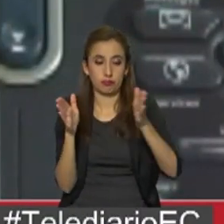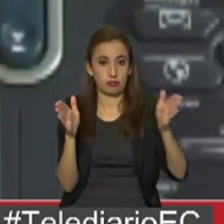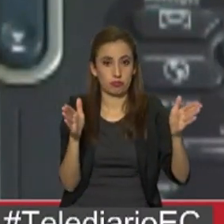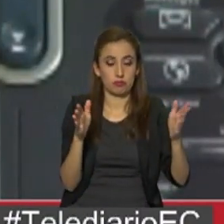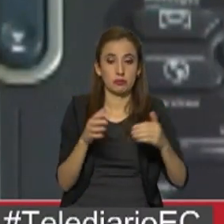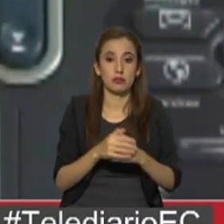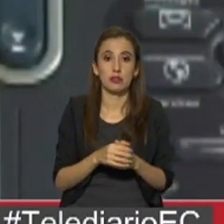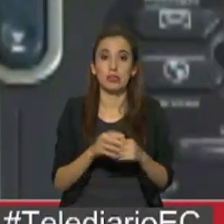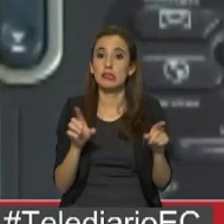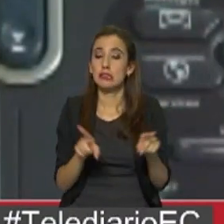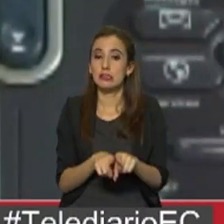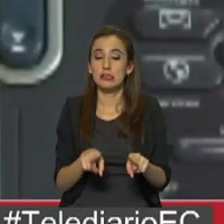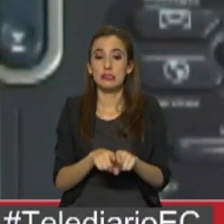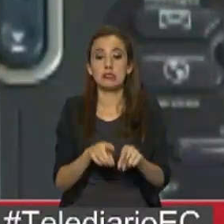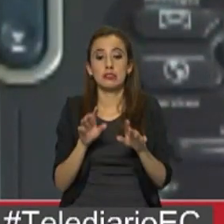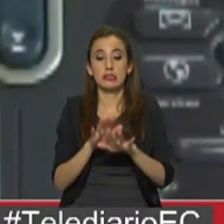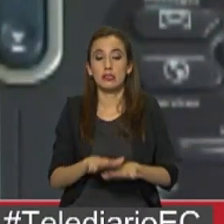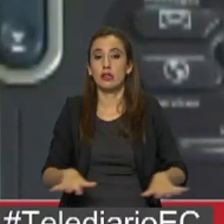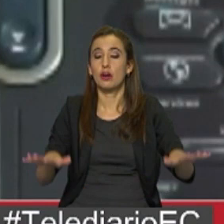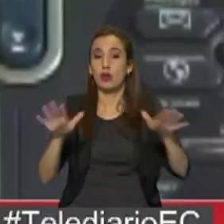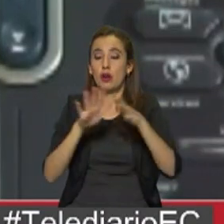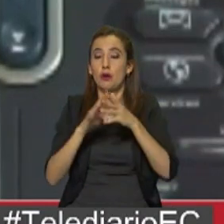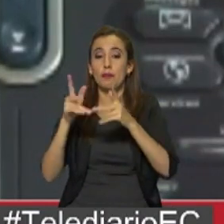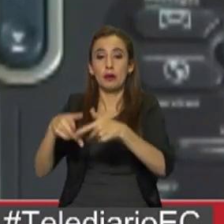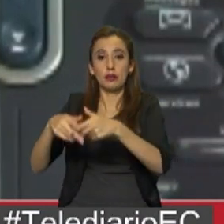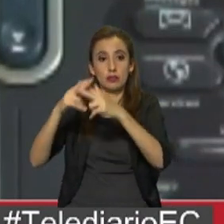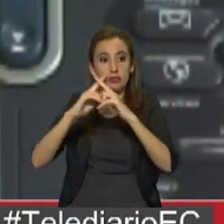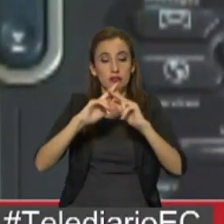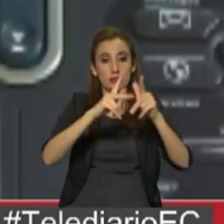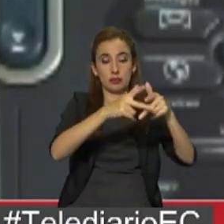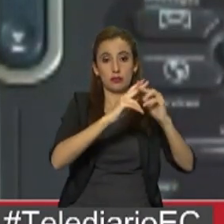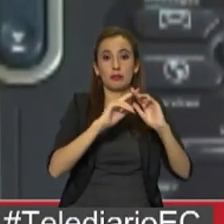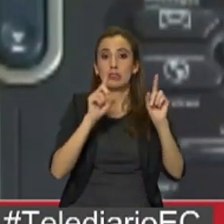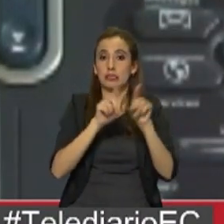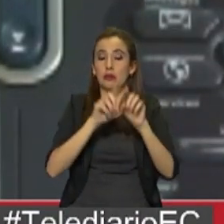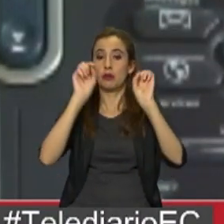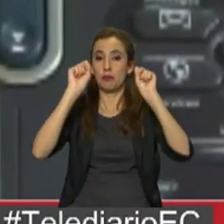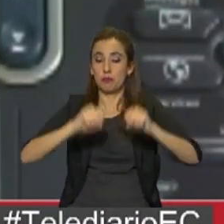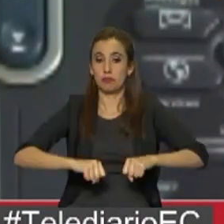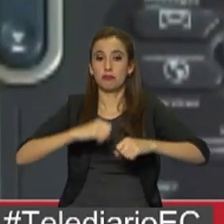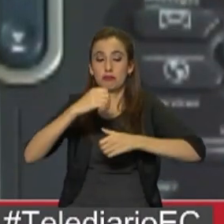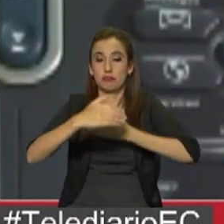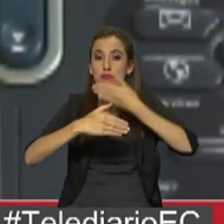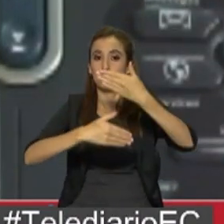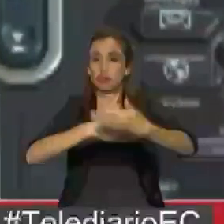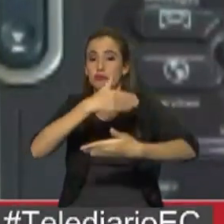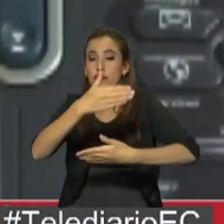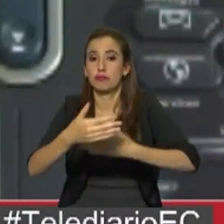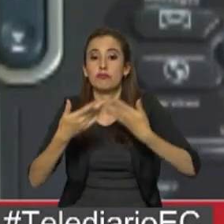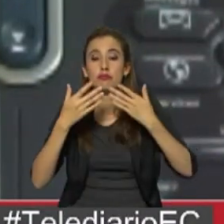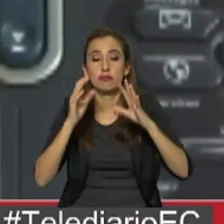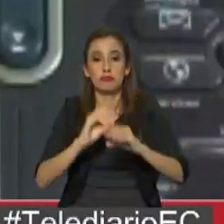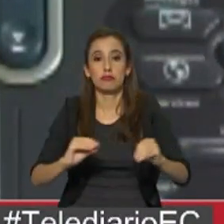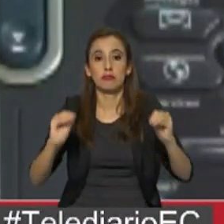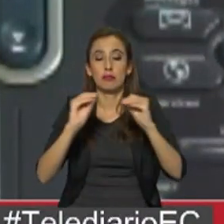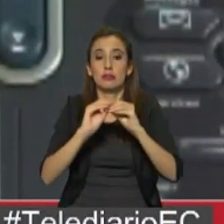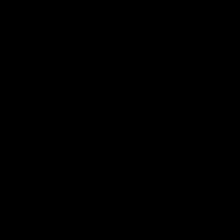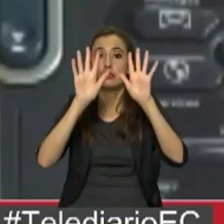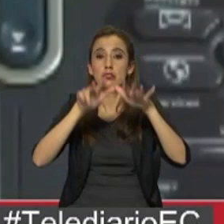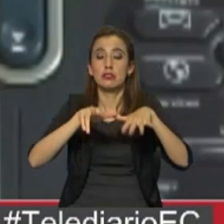el interés desde el interés original del crédito y también podemos recordar un período de gracia de hasta 18 metros